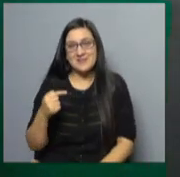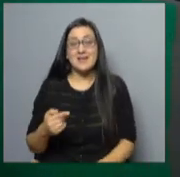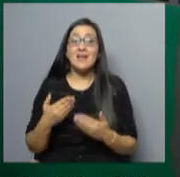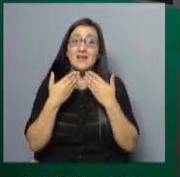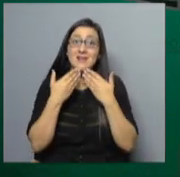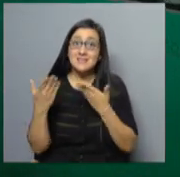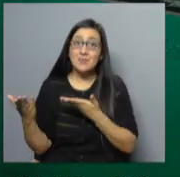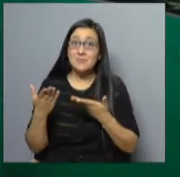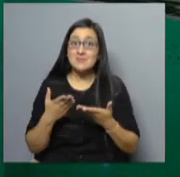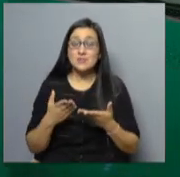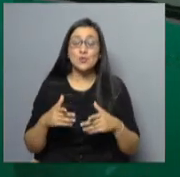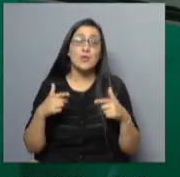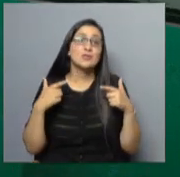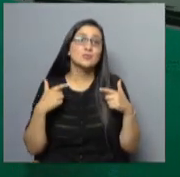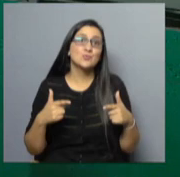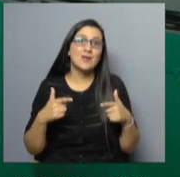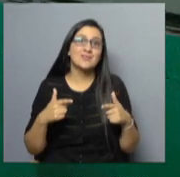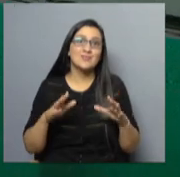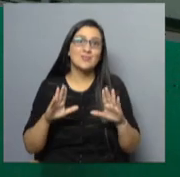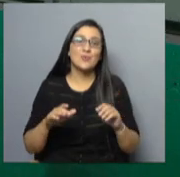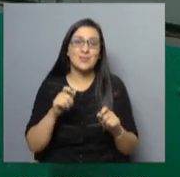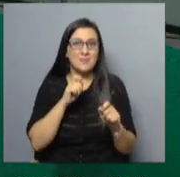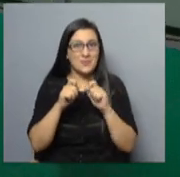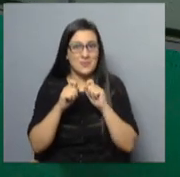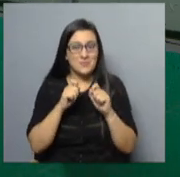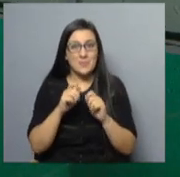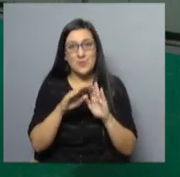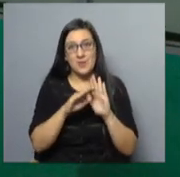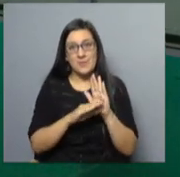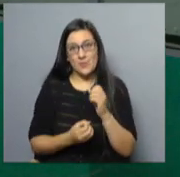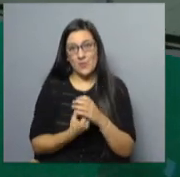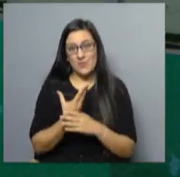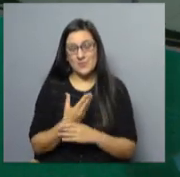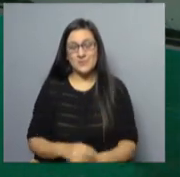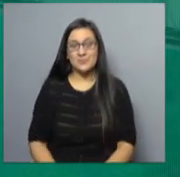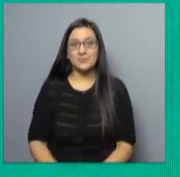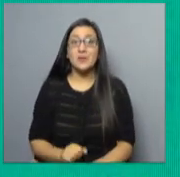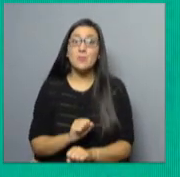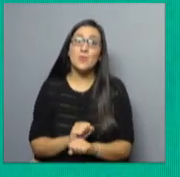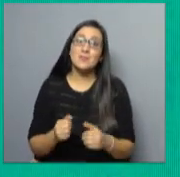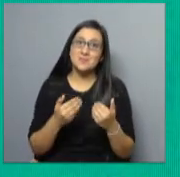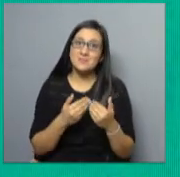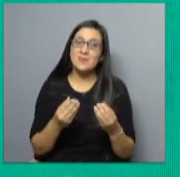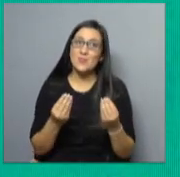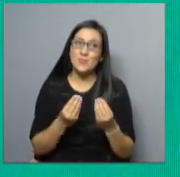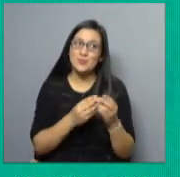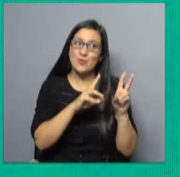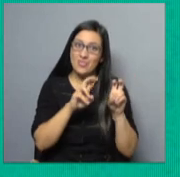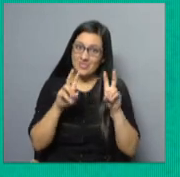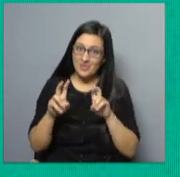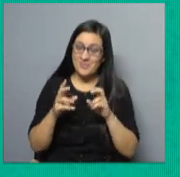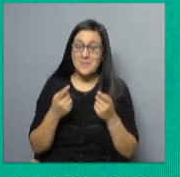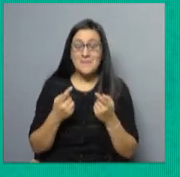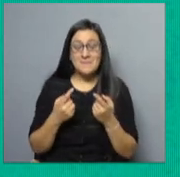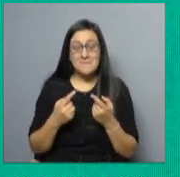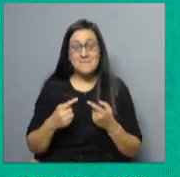y todo lo mejor en nuestra nueva aventura periodística muchas gracias y podemos empezar por varios lados pero la verdad que el tema de la seguridad es